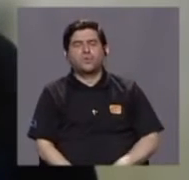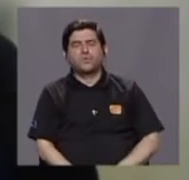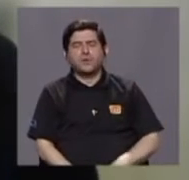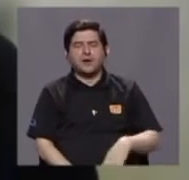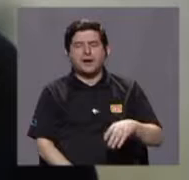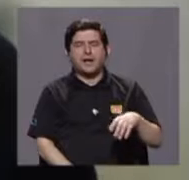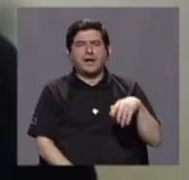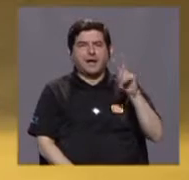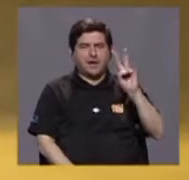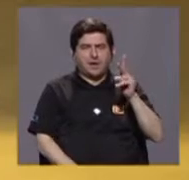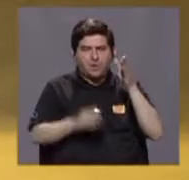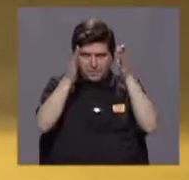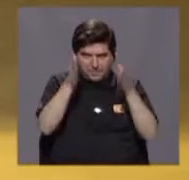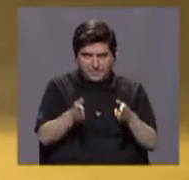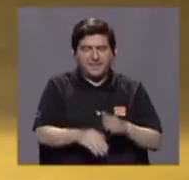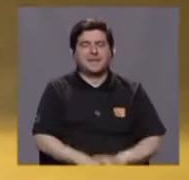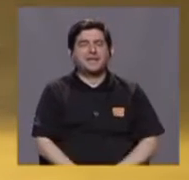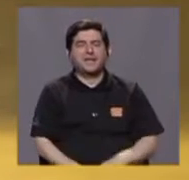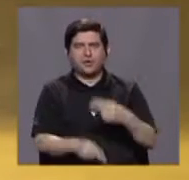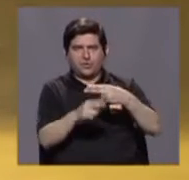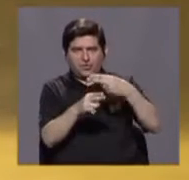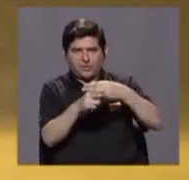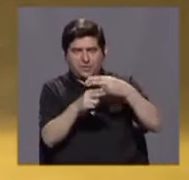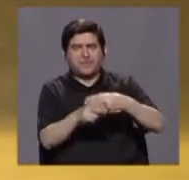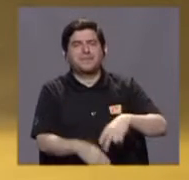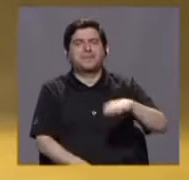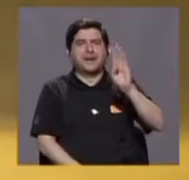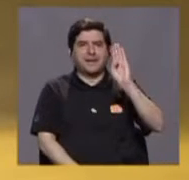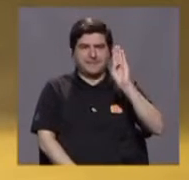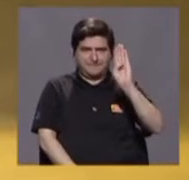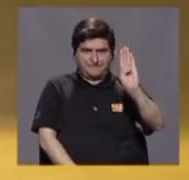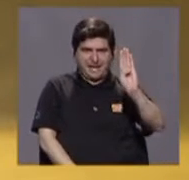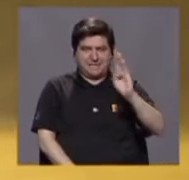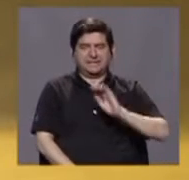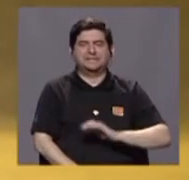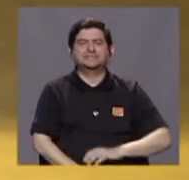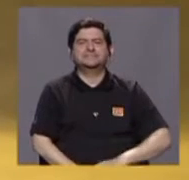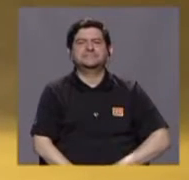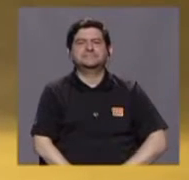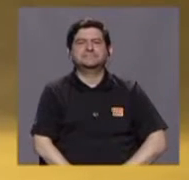mucho, que se llama Beatriz, que